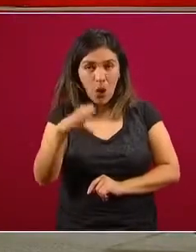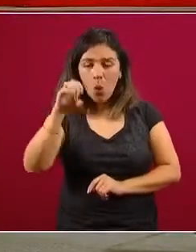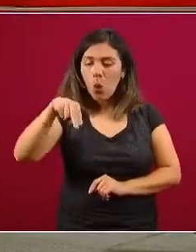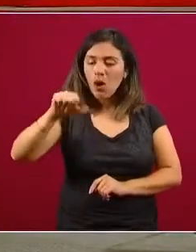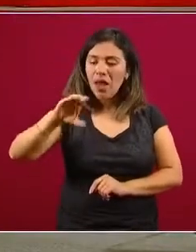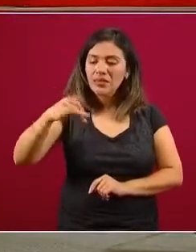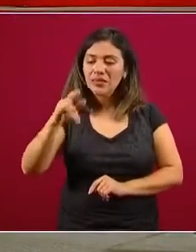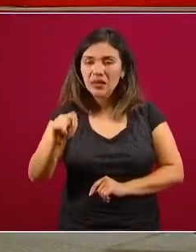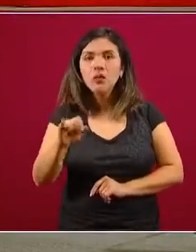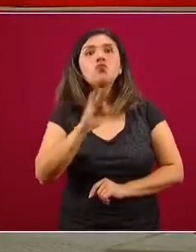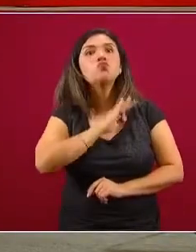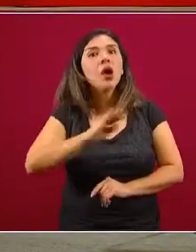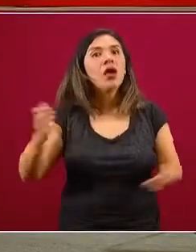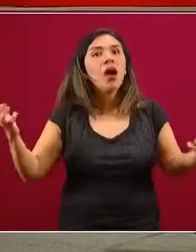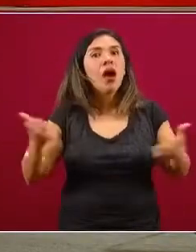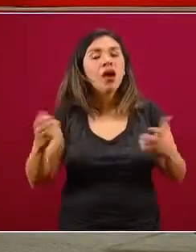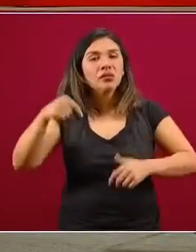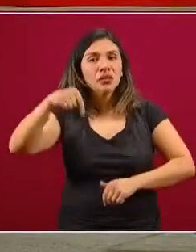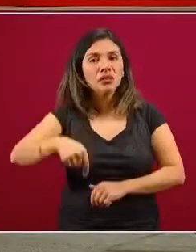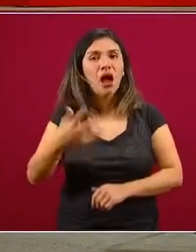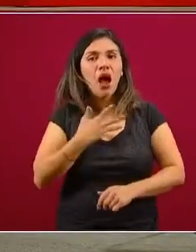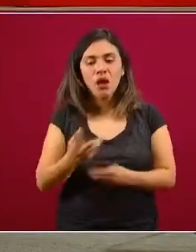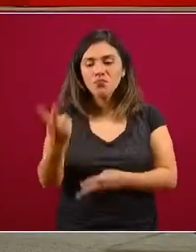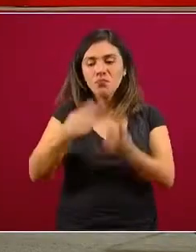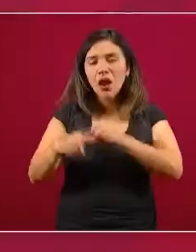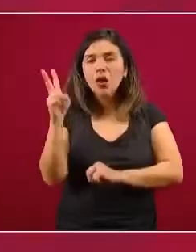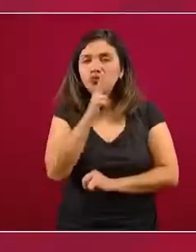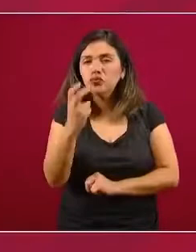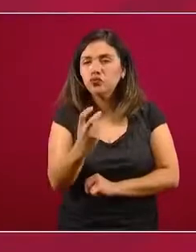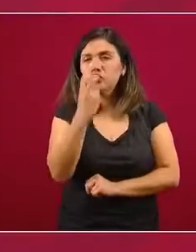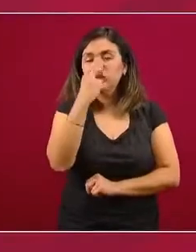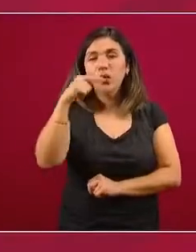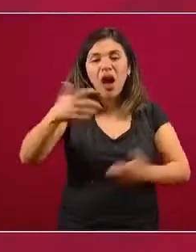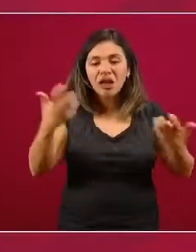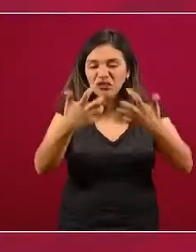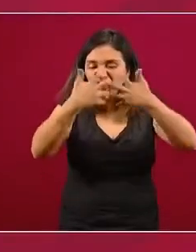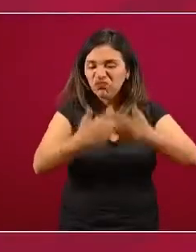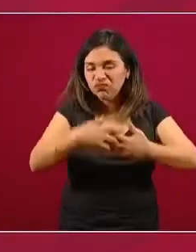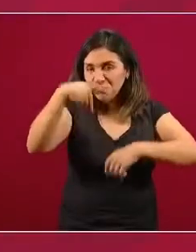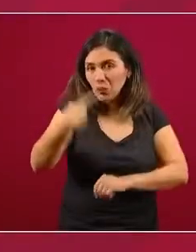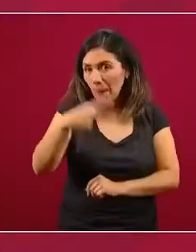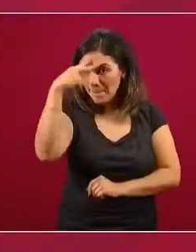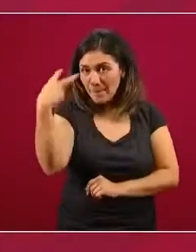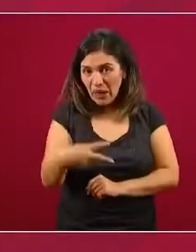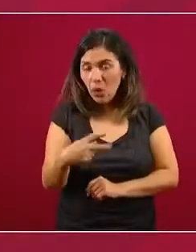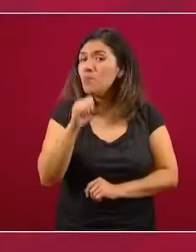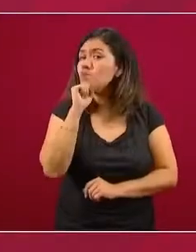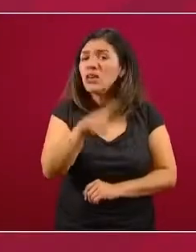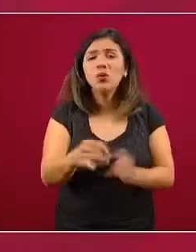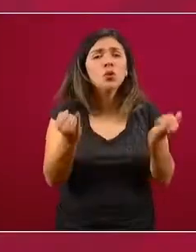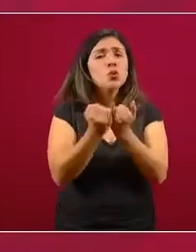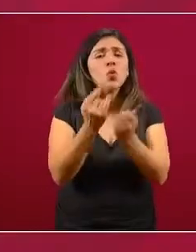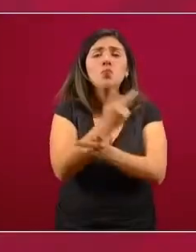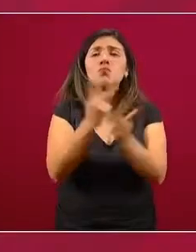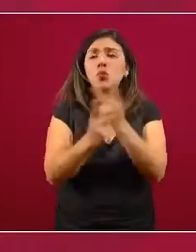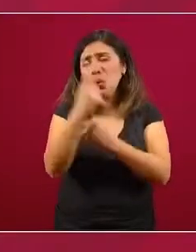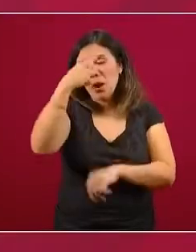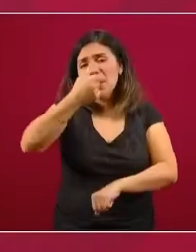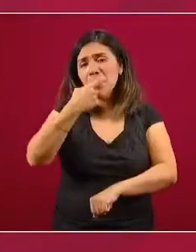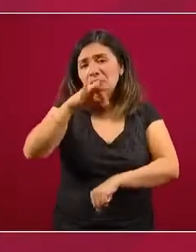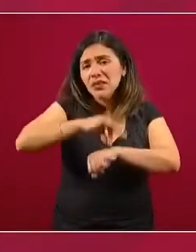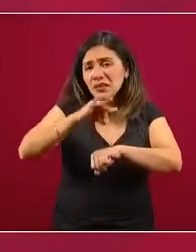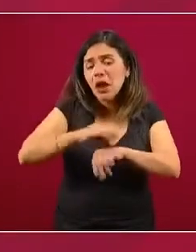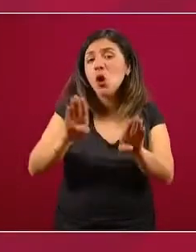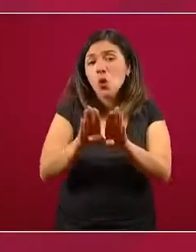CONACYT, logró que tuviéramos ventiladores fabricados en México. Lo mismo ocurre con los productos farmacéuticos, incluidas